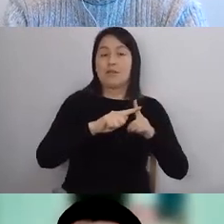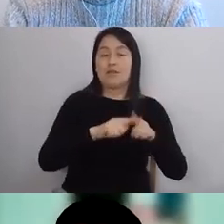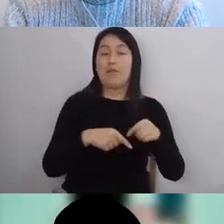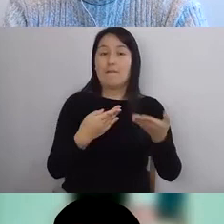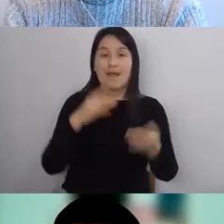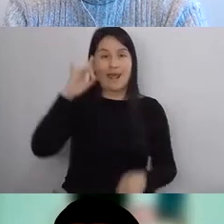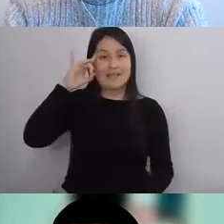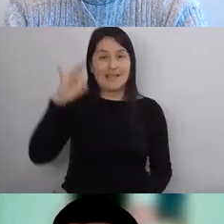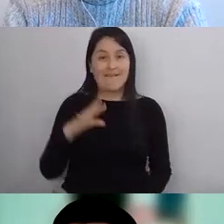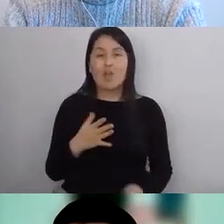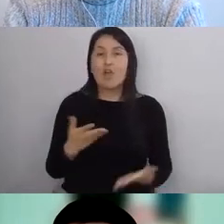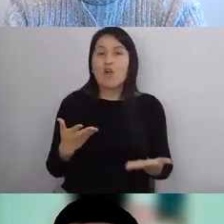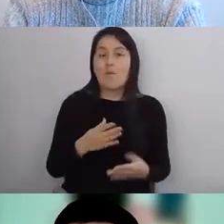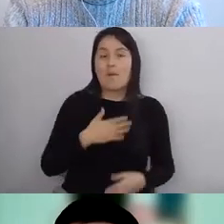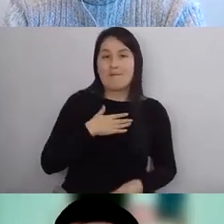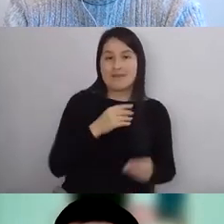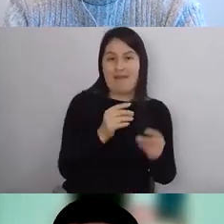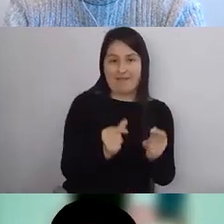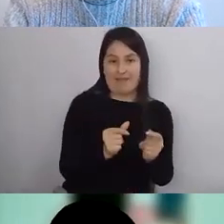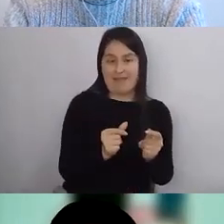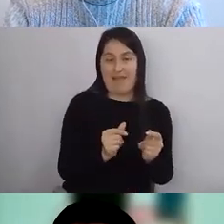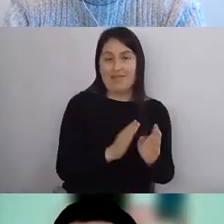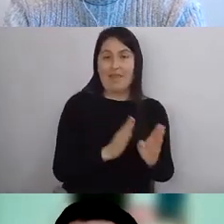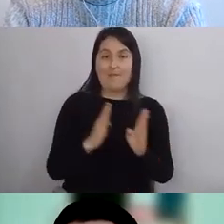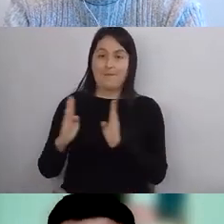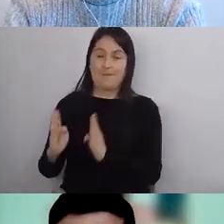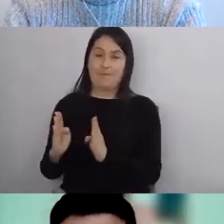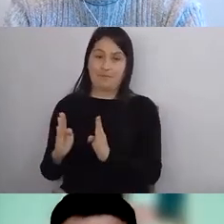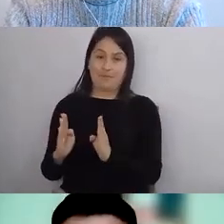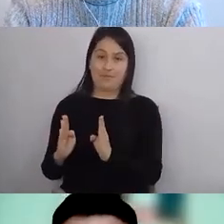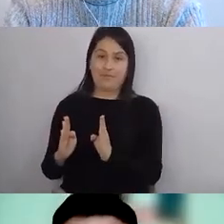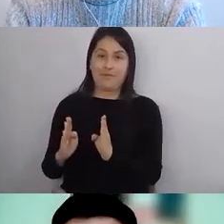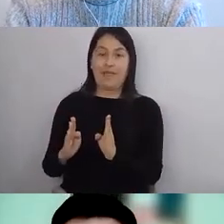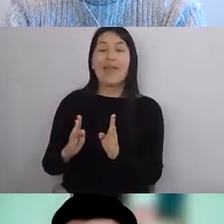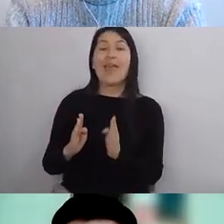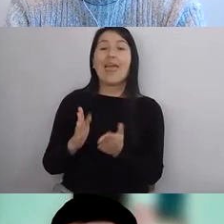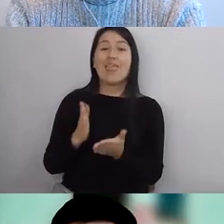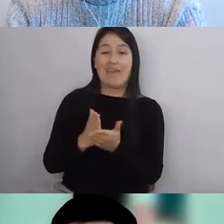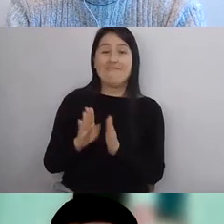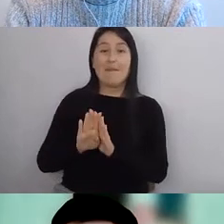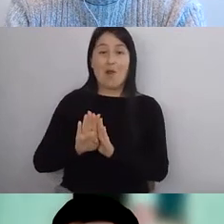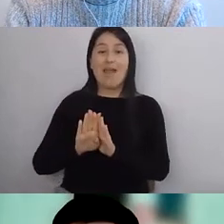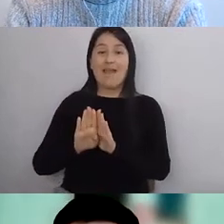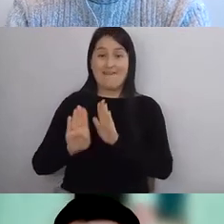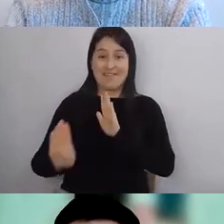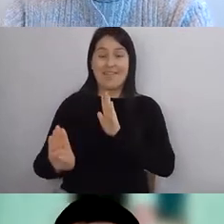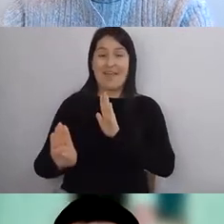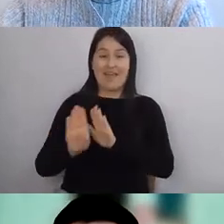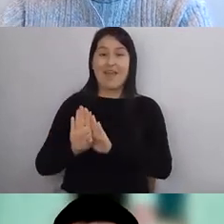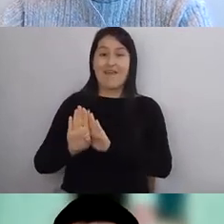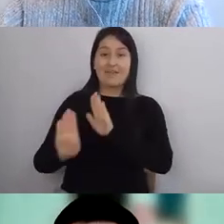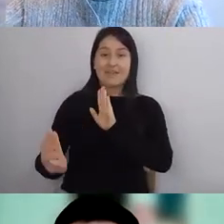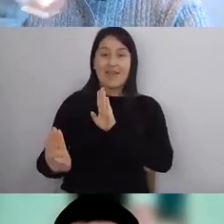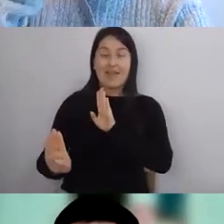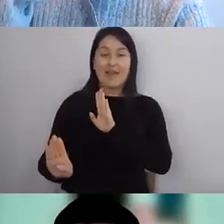las competencias y por otro lado, del punto que hay que evitar de alguna forma sobre las competencias,